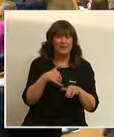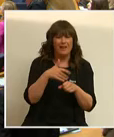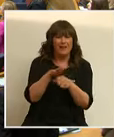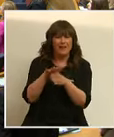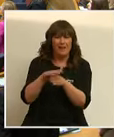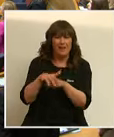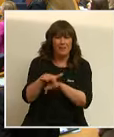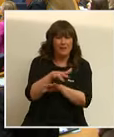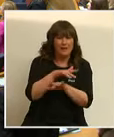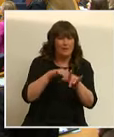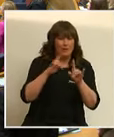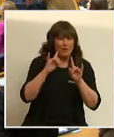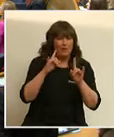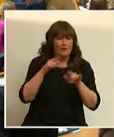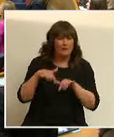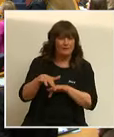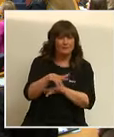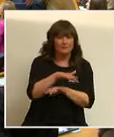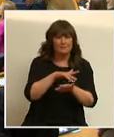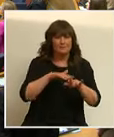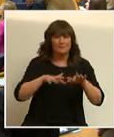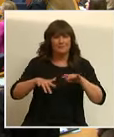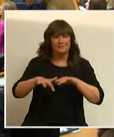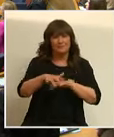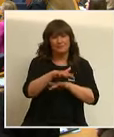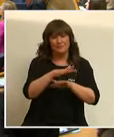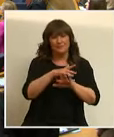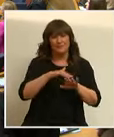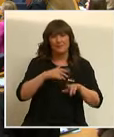taller y en el camp remorege,